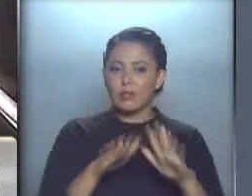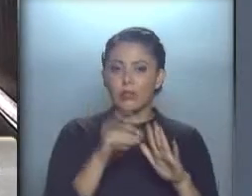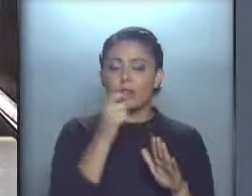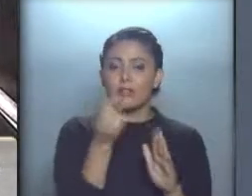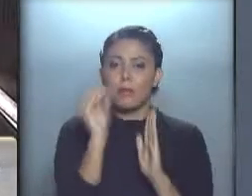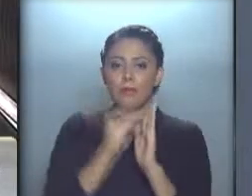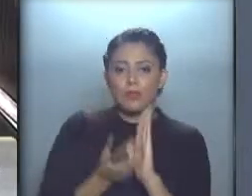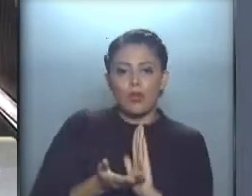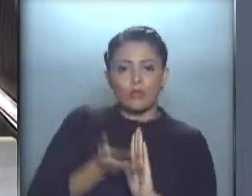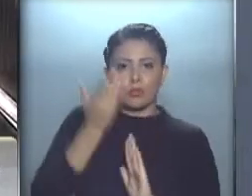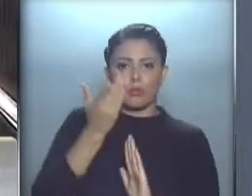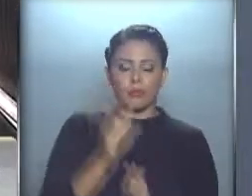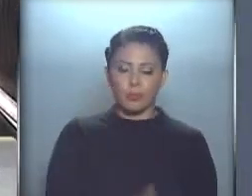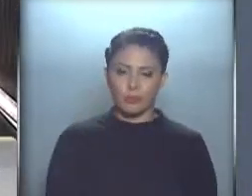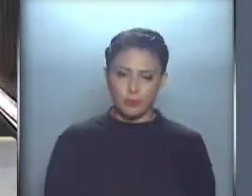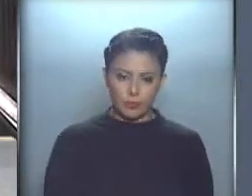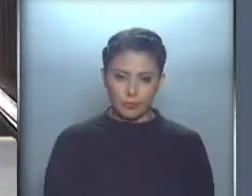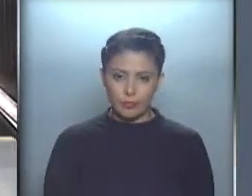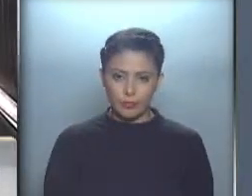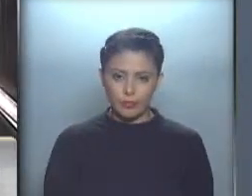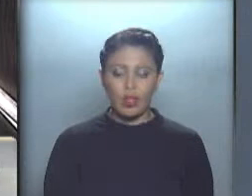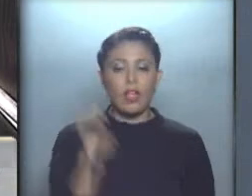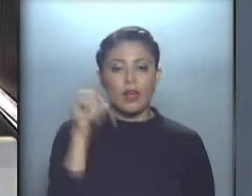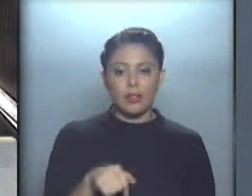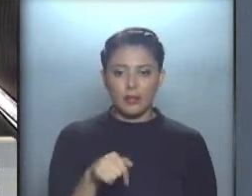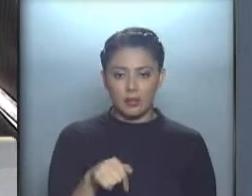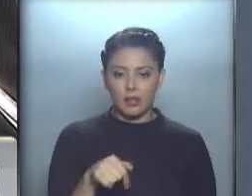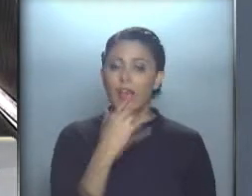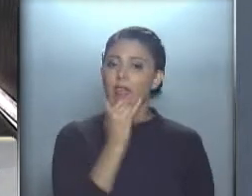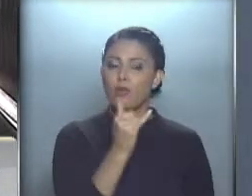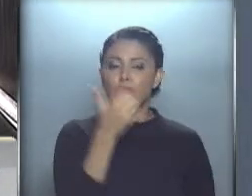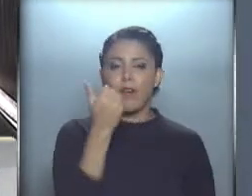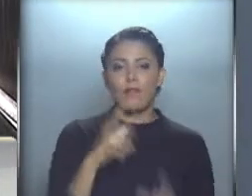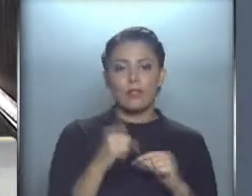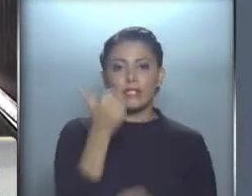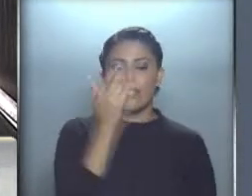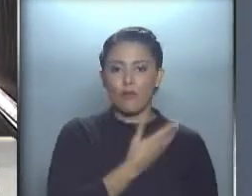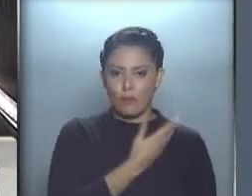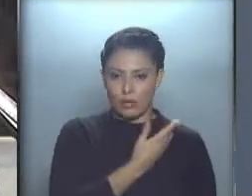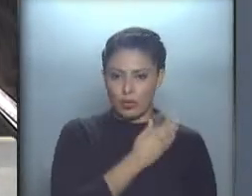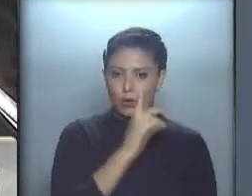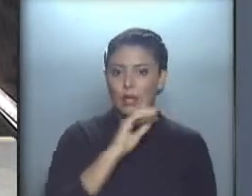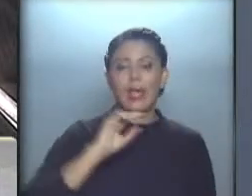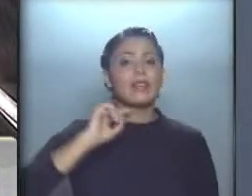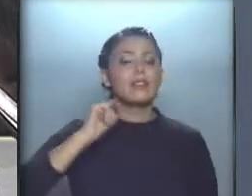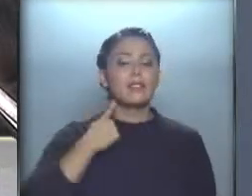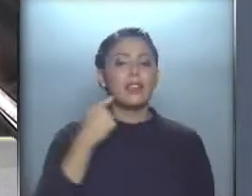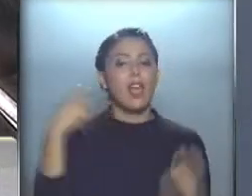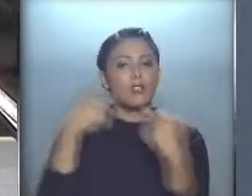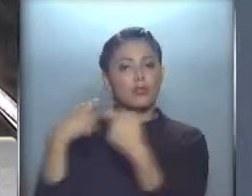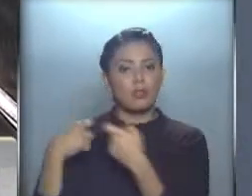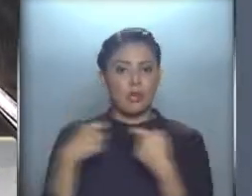incrementos injustificados. Aquí tenemos una denuncia del 6 de febrero realizada por 13 asociaciones de